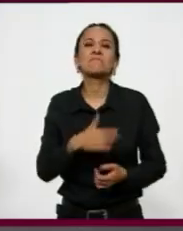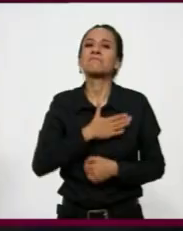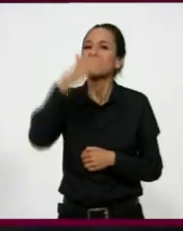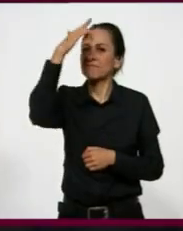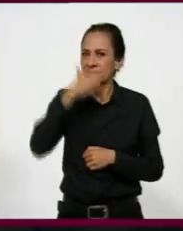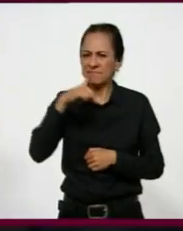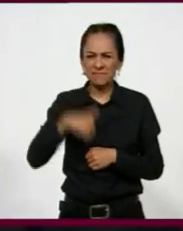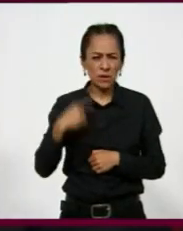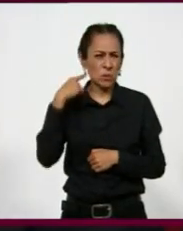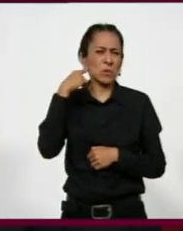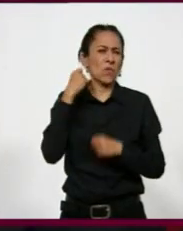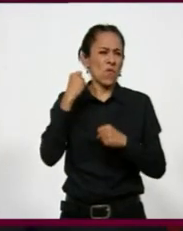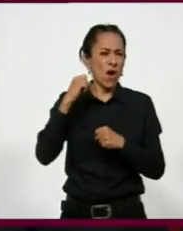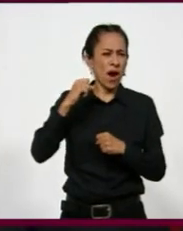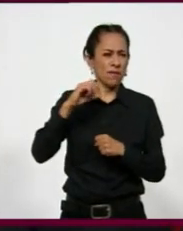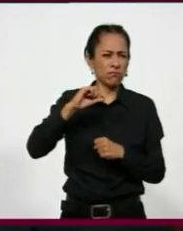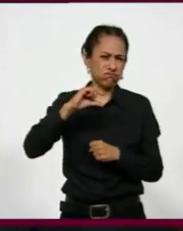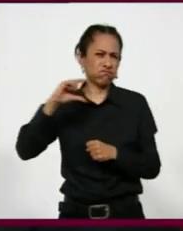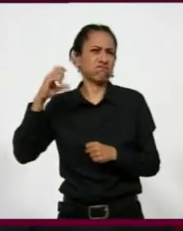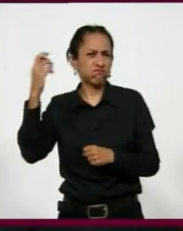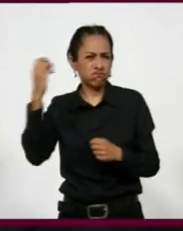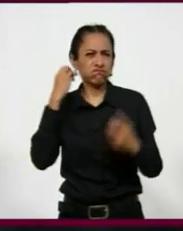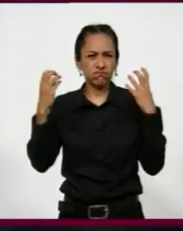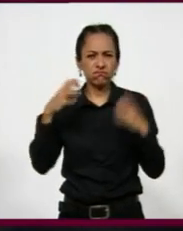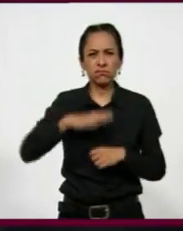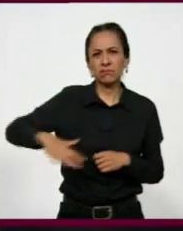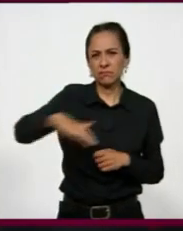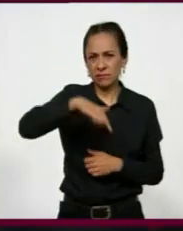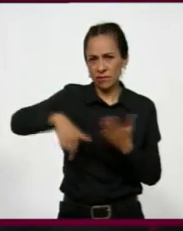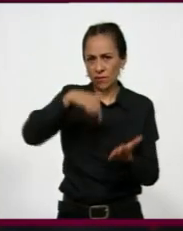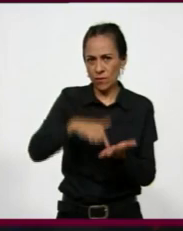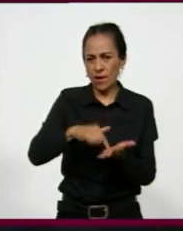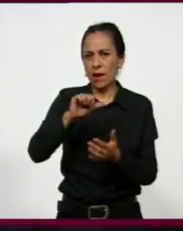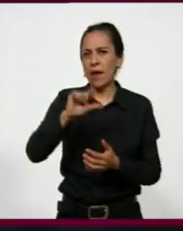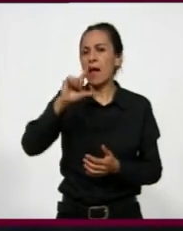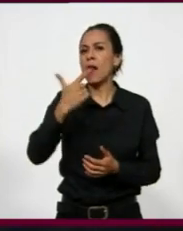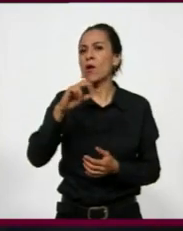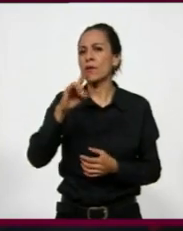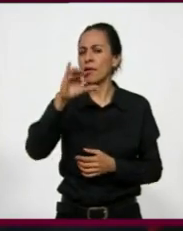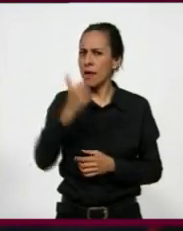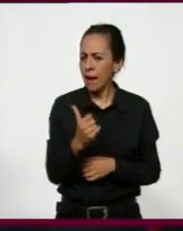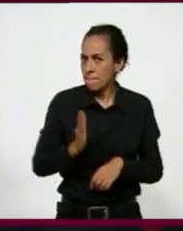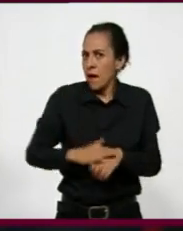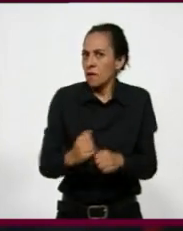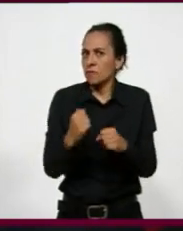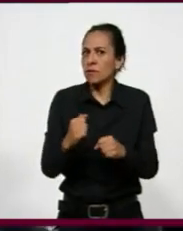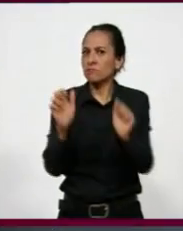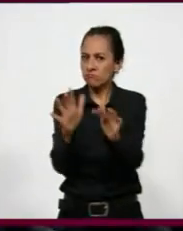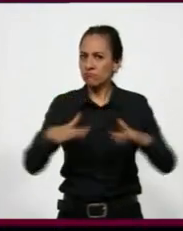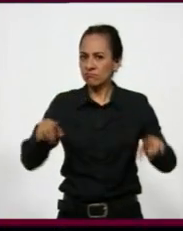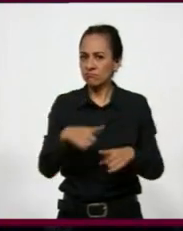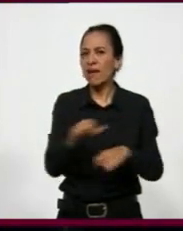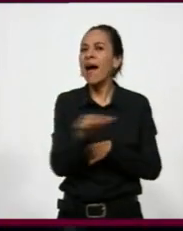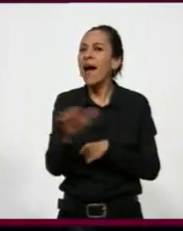Hoy el volumen en la Alhóndiga de Granaditas se ha elevado mucho más de lo acostumbrado. Y es que el concierto de hoy va dirigido al